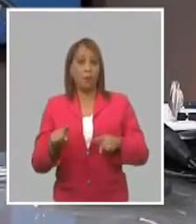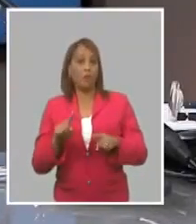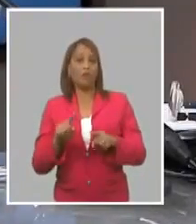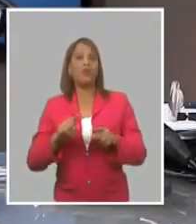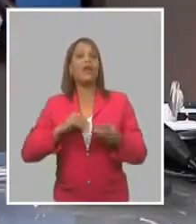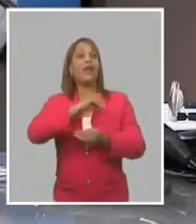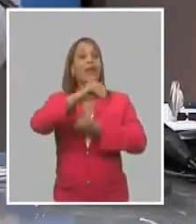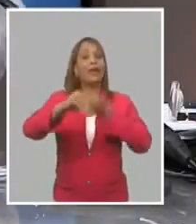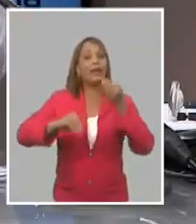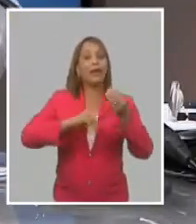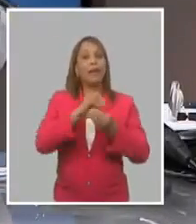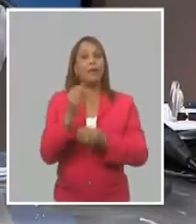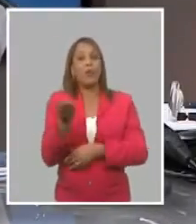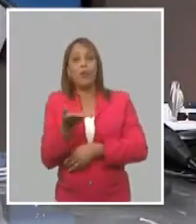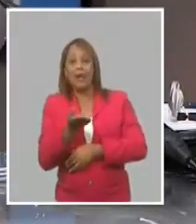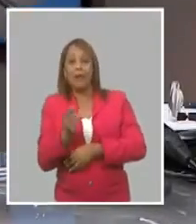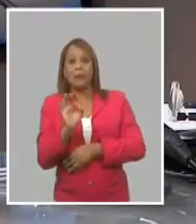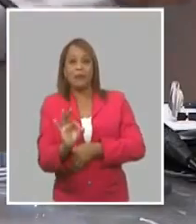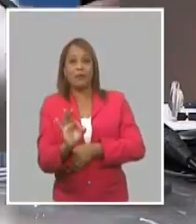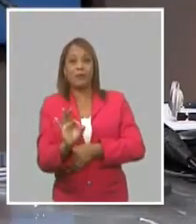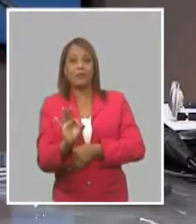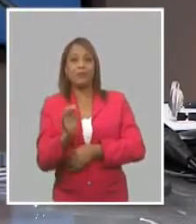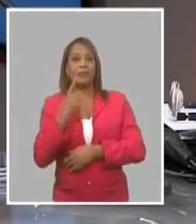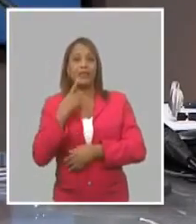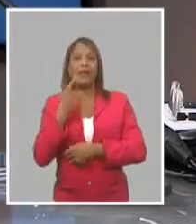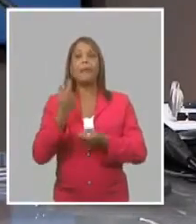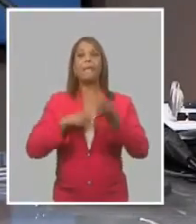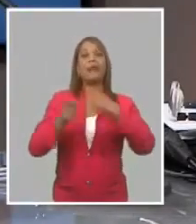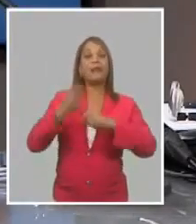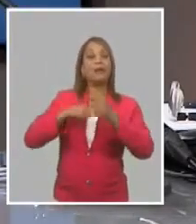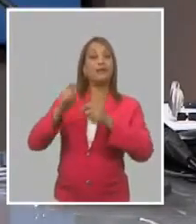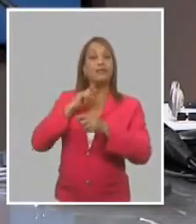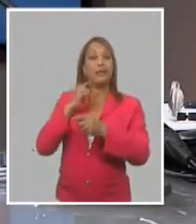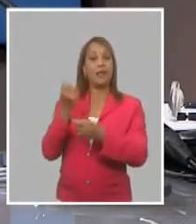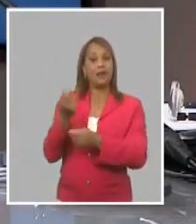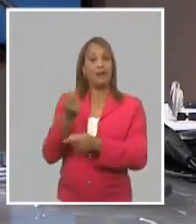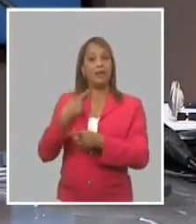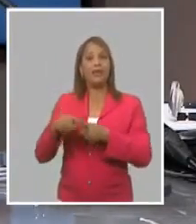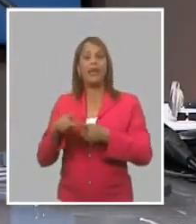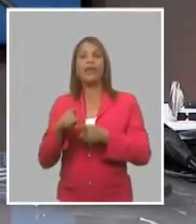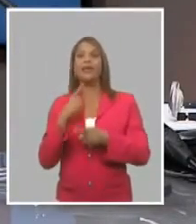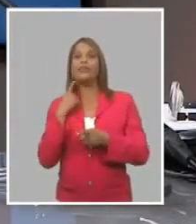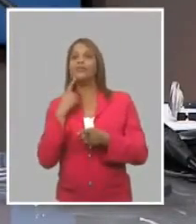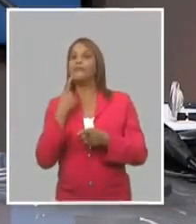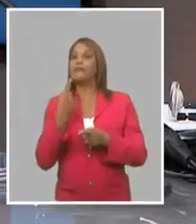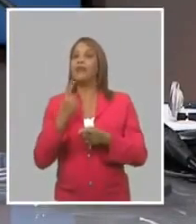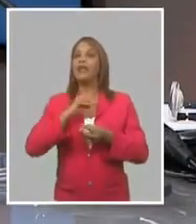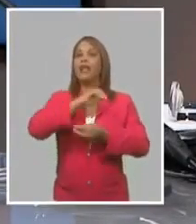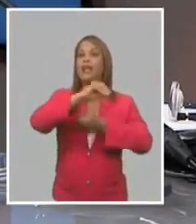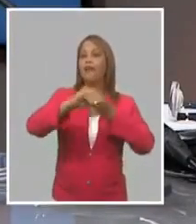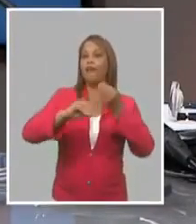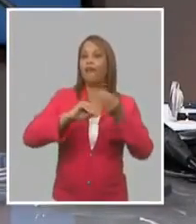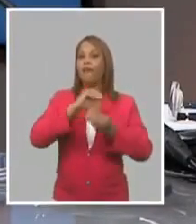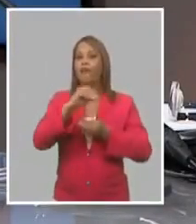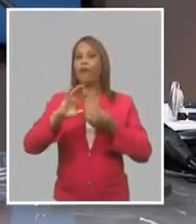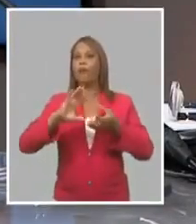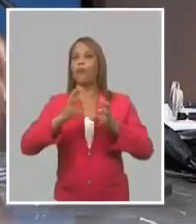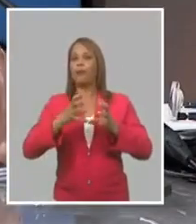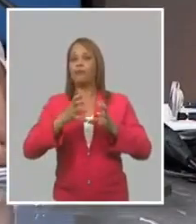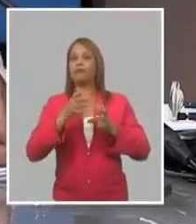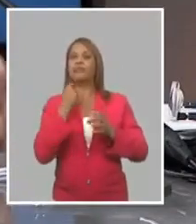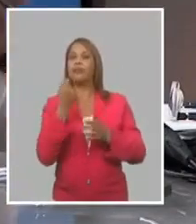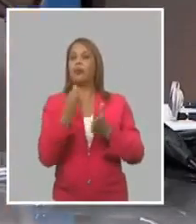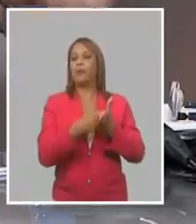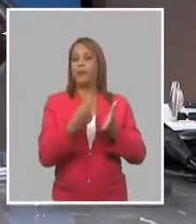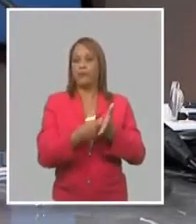cambio, muy rápido, en las mercancías importadas, tiene un efecto directo en la formación de precios.